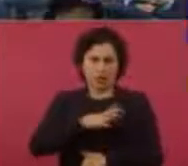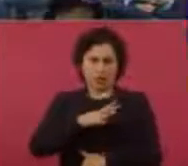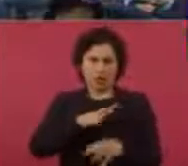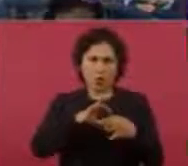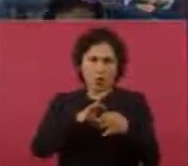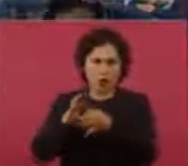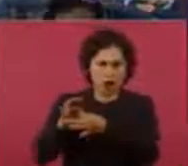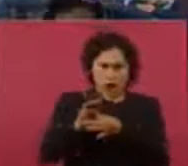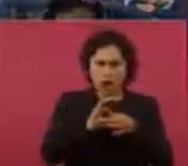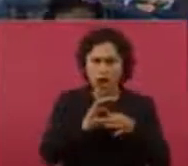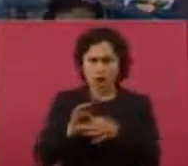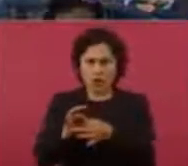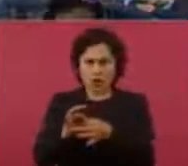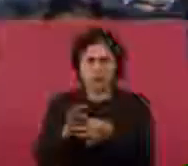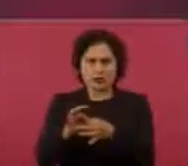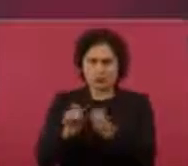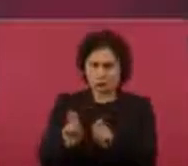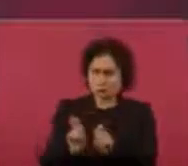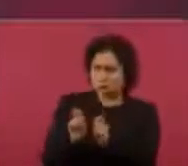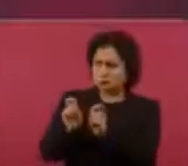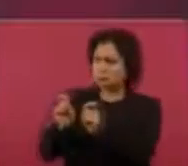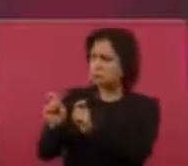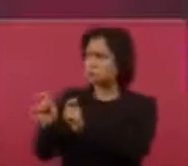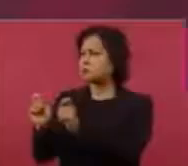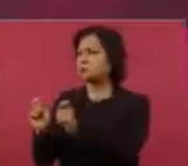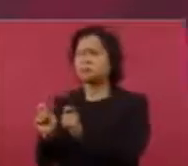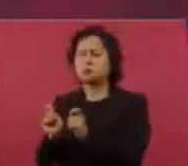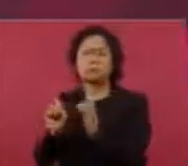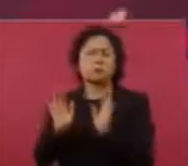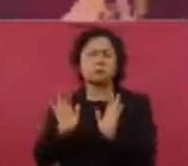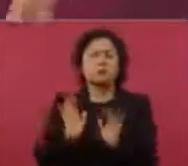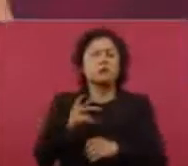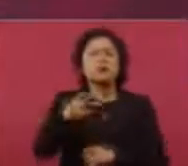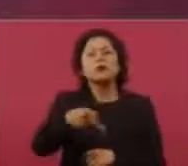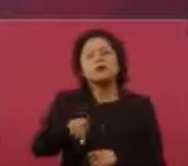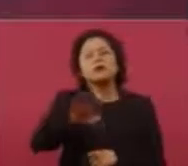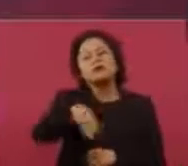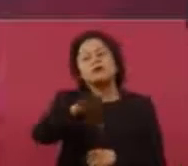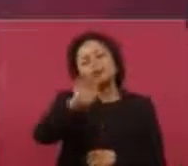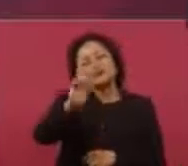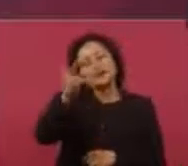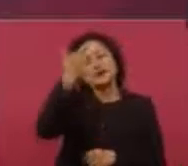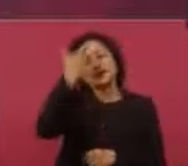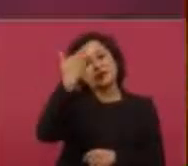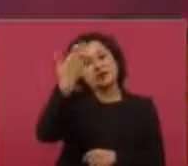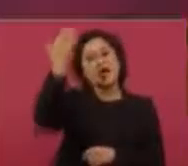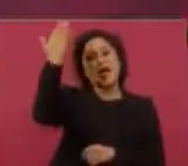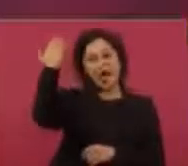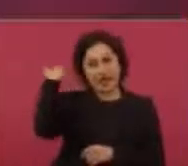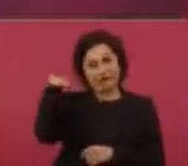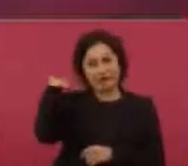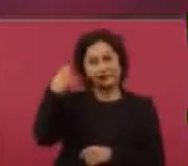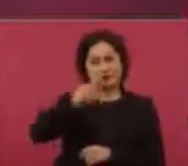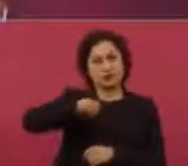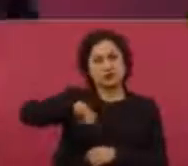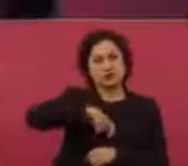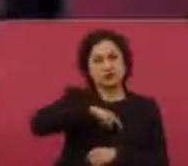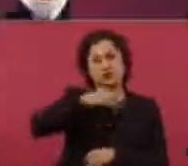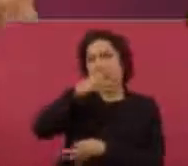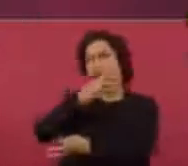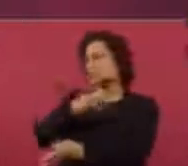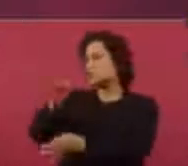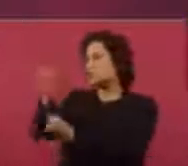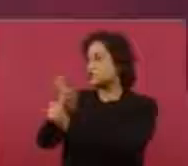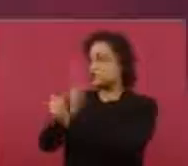si no sé si se acuerdan de que primero ya habíamos convocado no que iba a haber una reunión aquí no le dieron